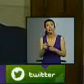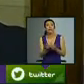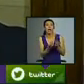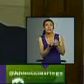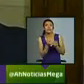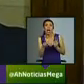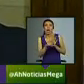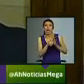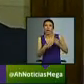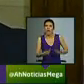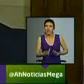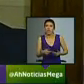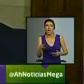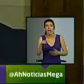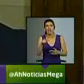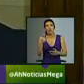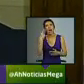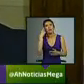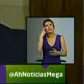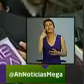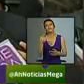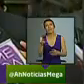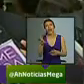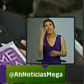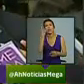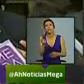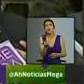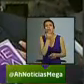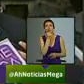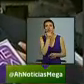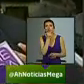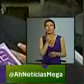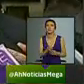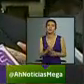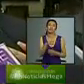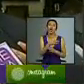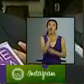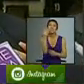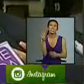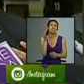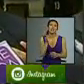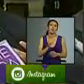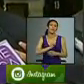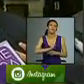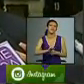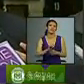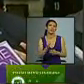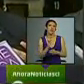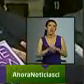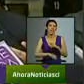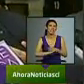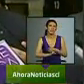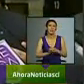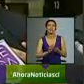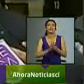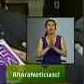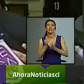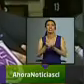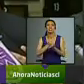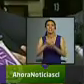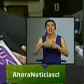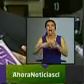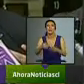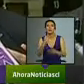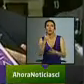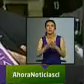ley, se van a dar cuenta del error que han cometido. La Concertación va a rechazar todo lo que se vaya a tramitar en este mes y medio